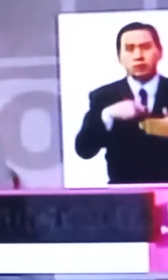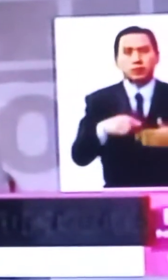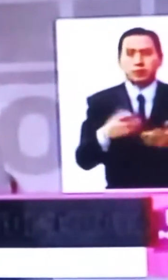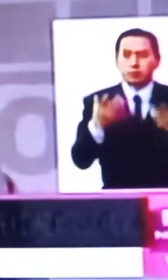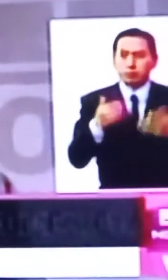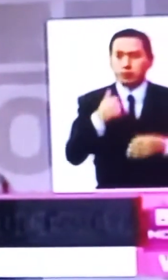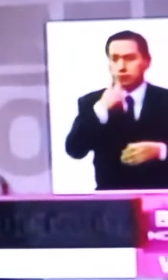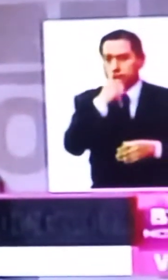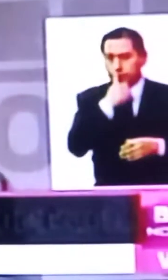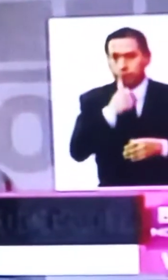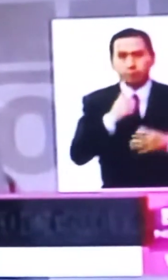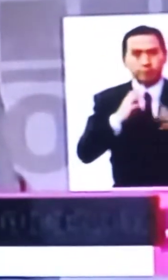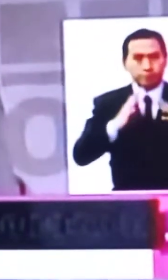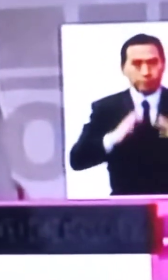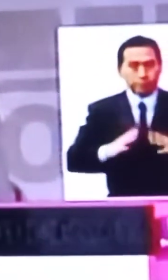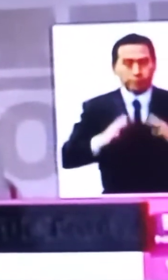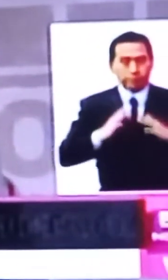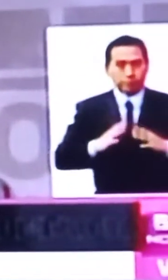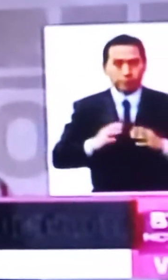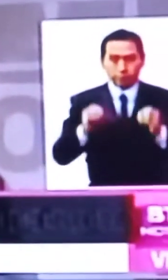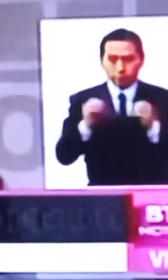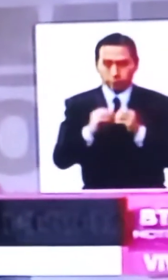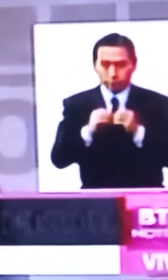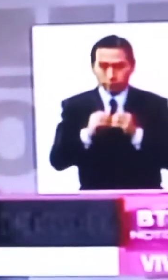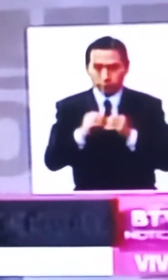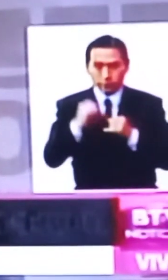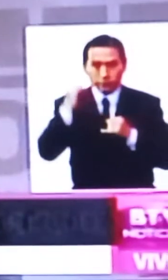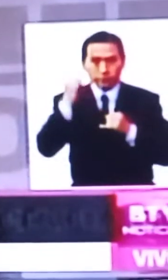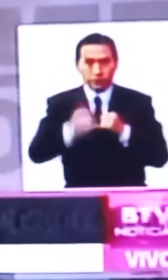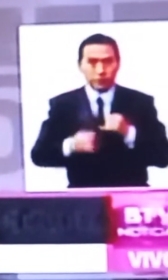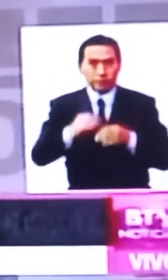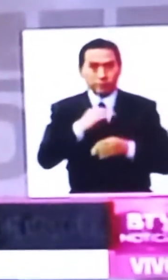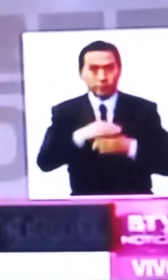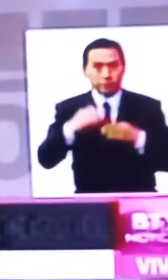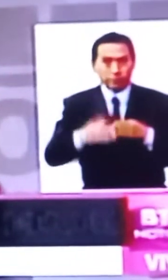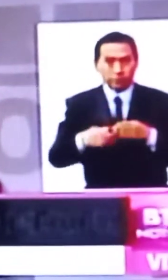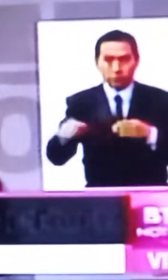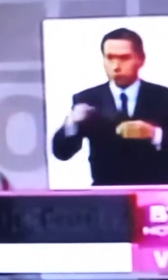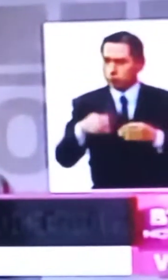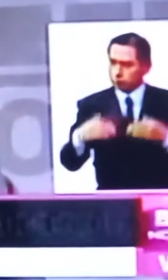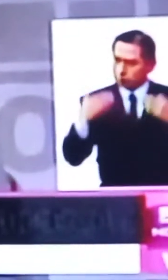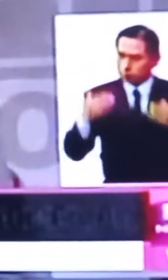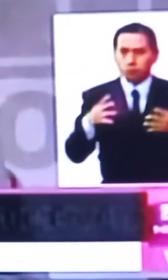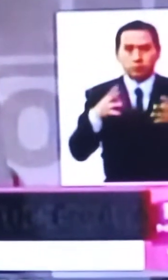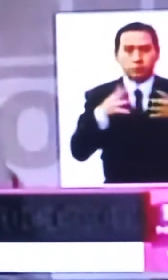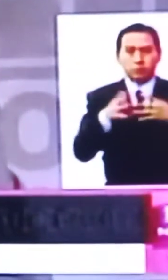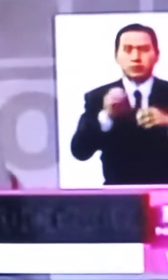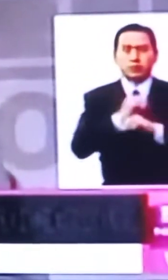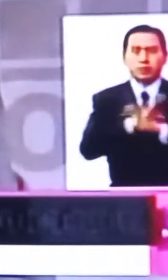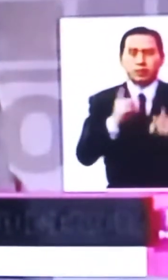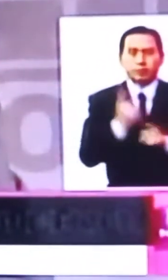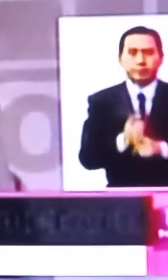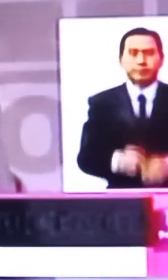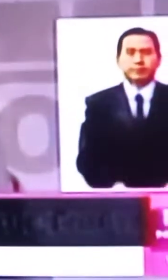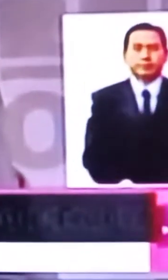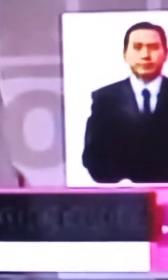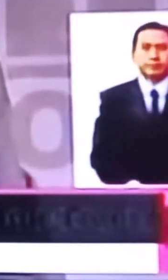tranquilidad el cierre del cómputo que se realiza con la máxima transparencia.